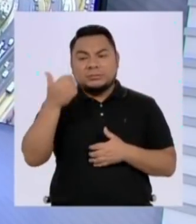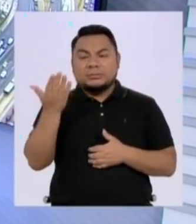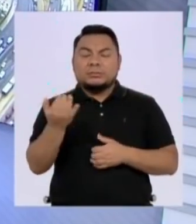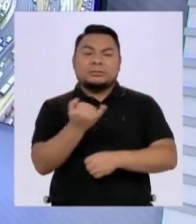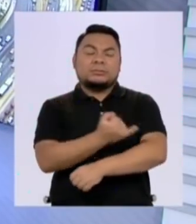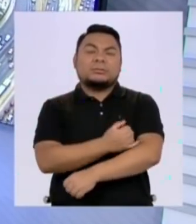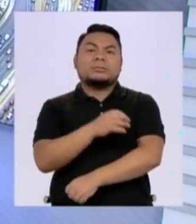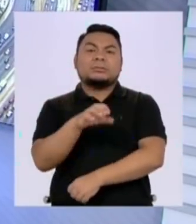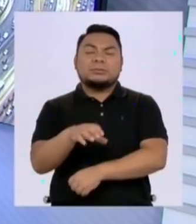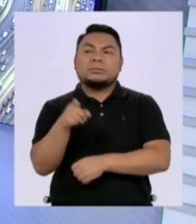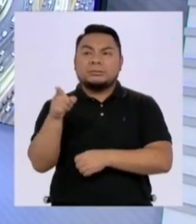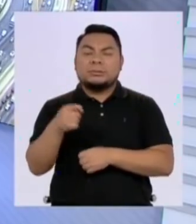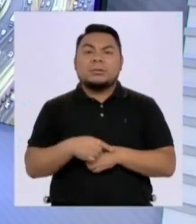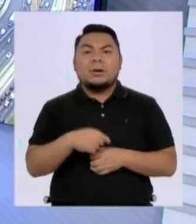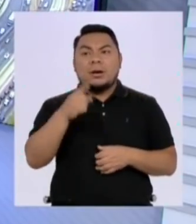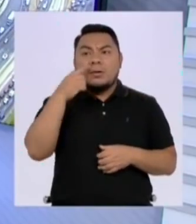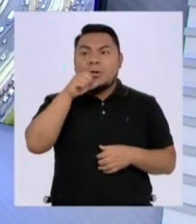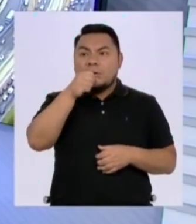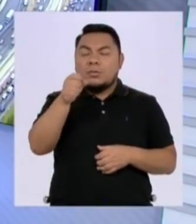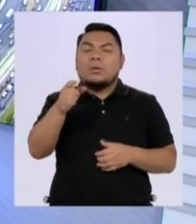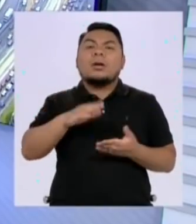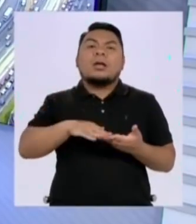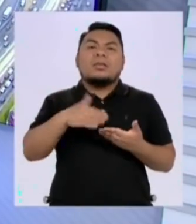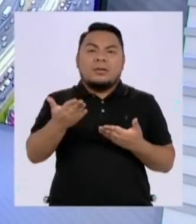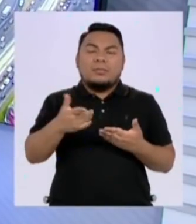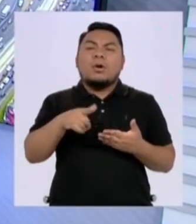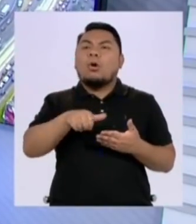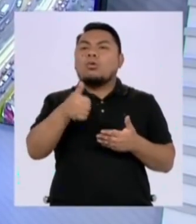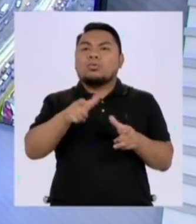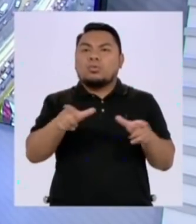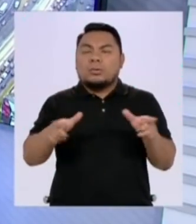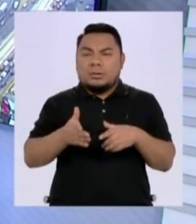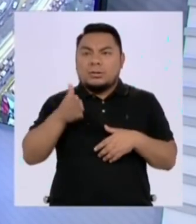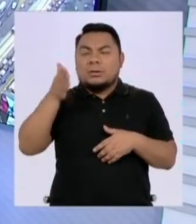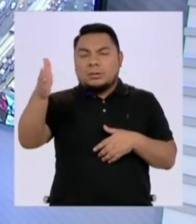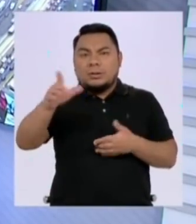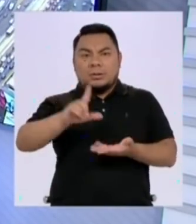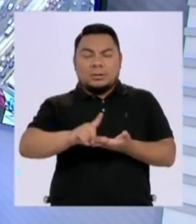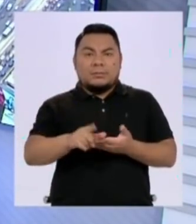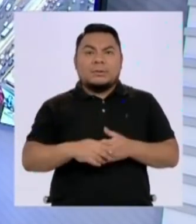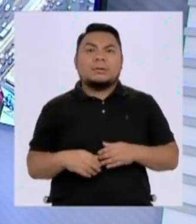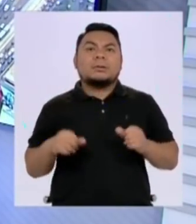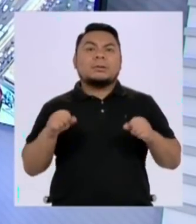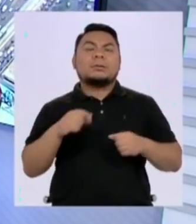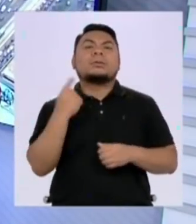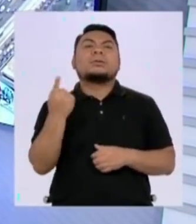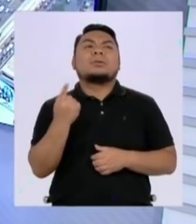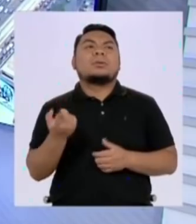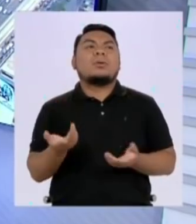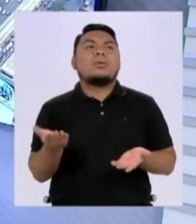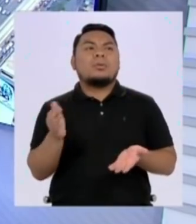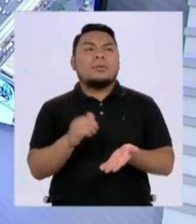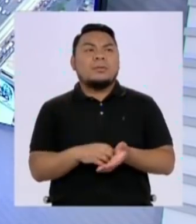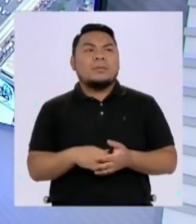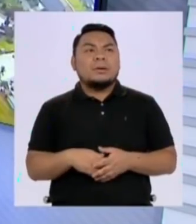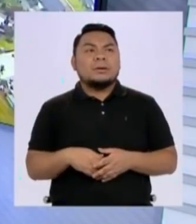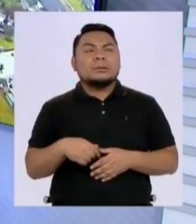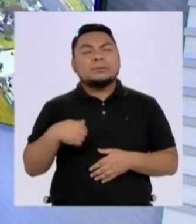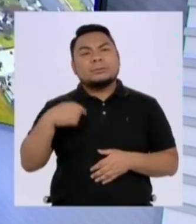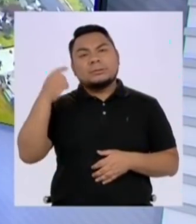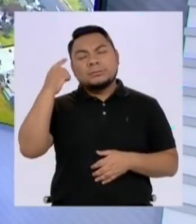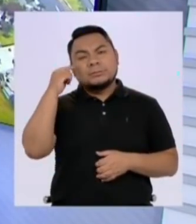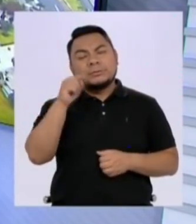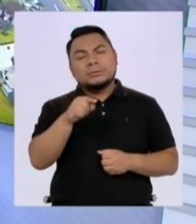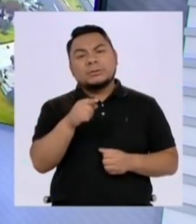institución. Jason Latorre va a seguir reportando desde distintos puntos de Lima. Y solamente vuelvo con ese